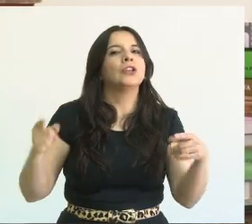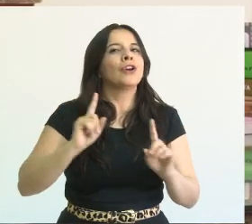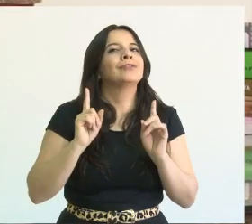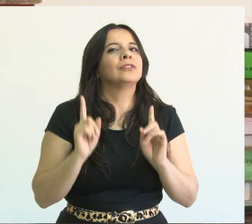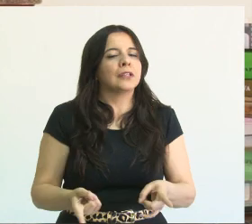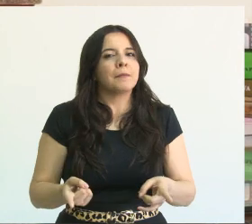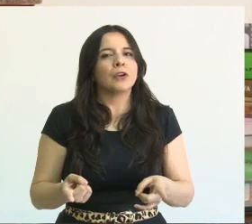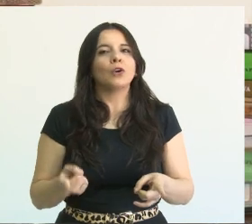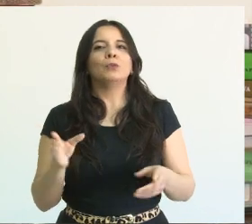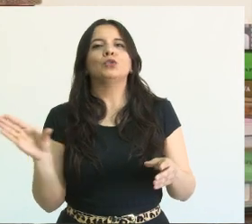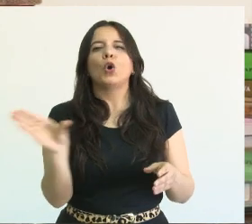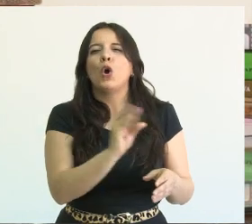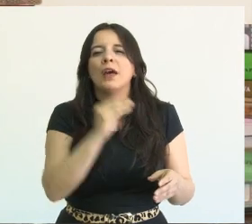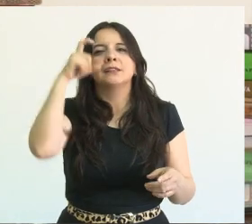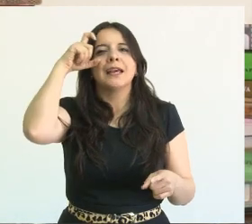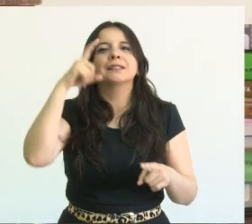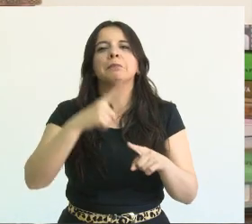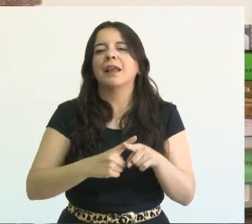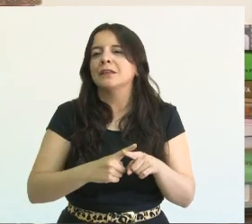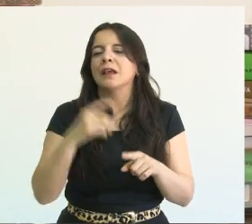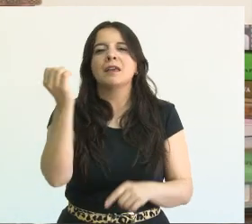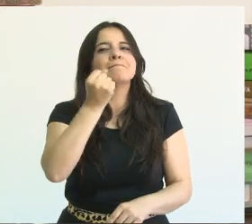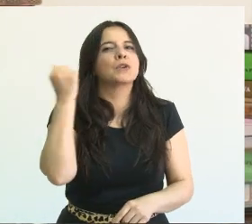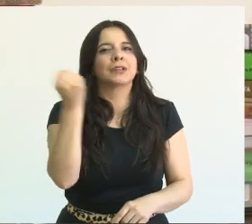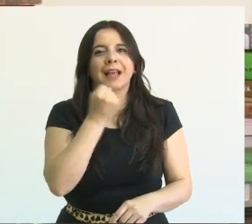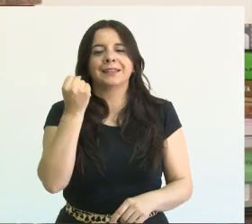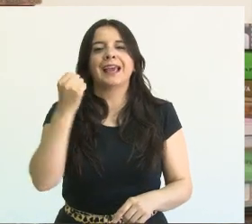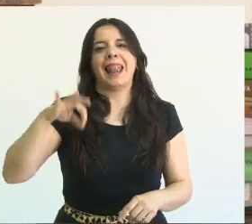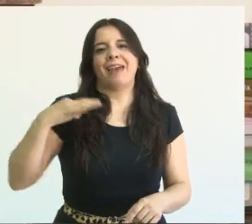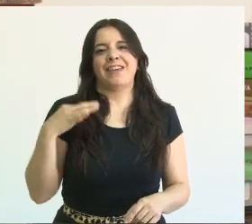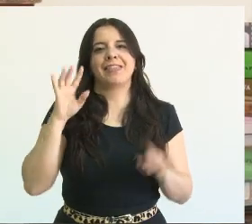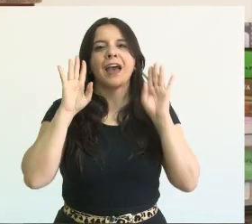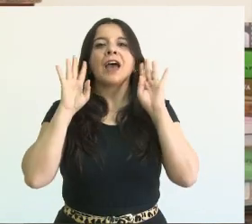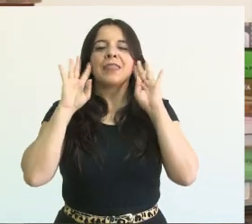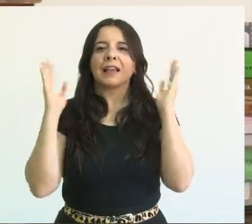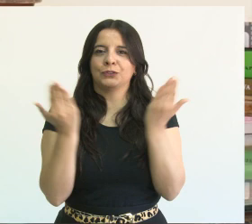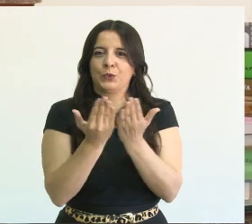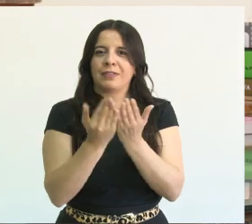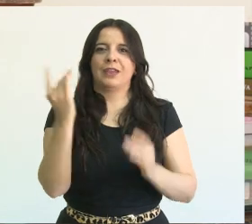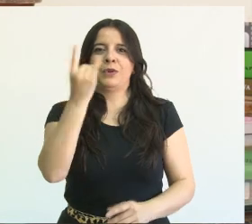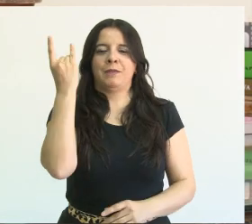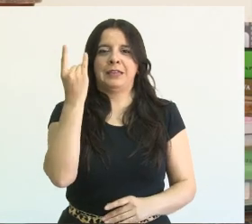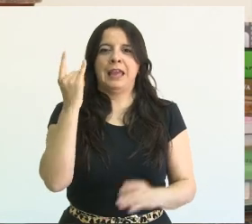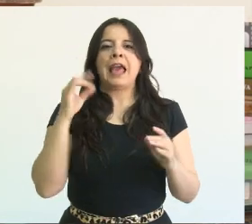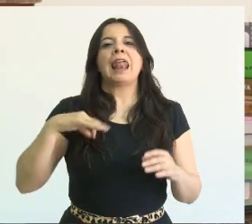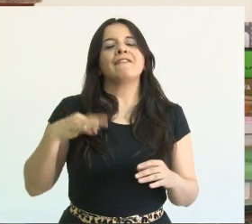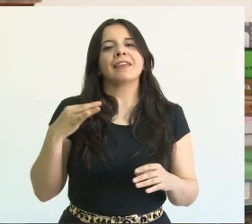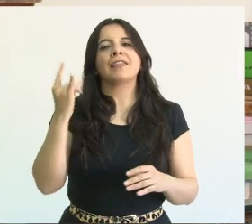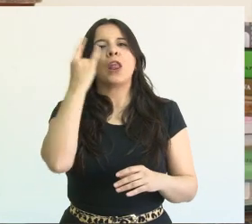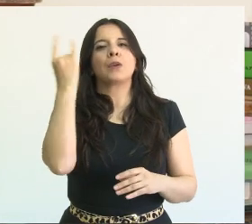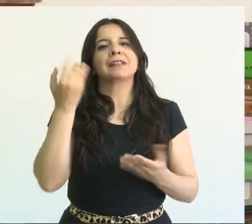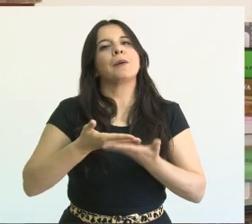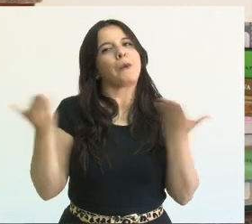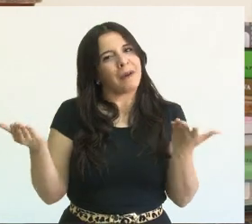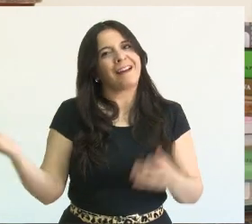académica, sino en relación a este conjunto de experiencias que para nosotros son centrales en la vida universitaria y en la vida de